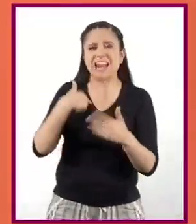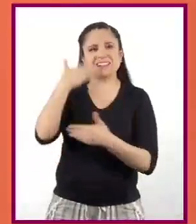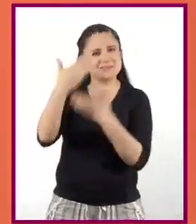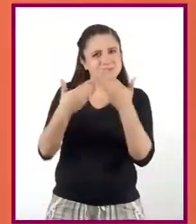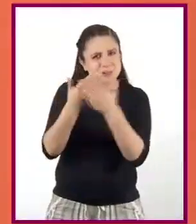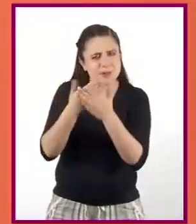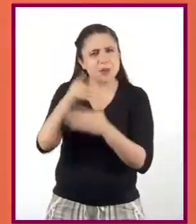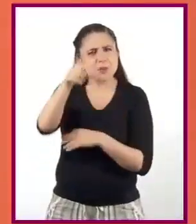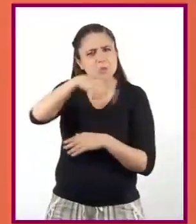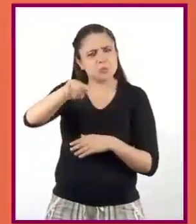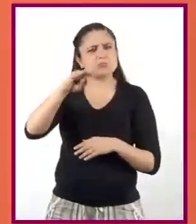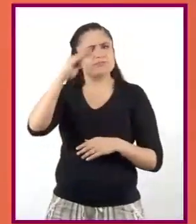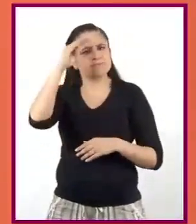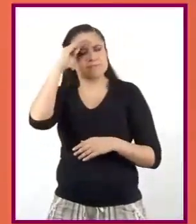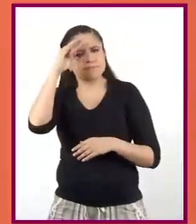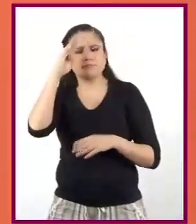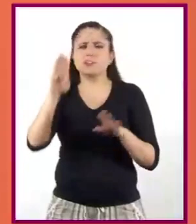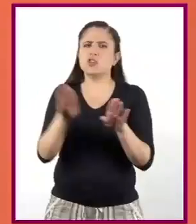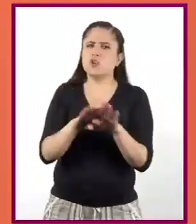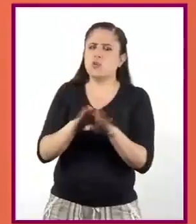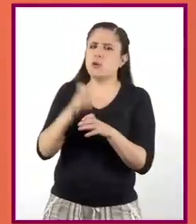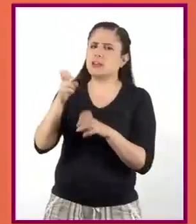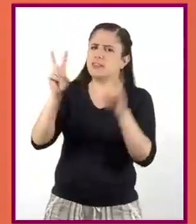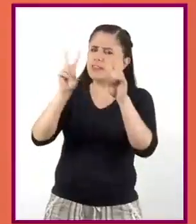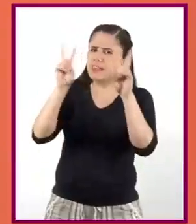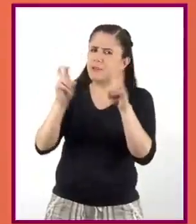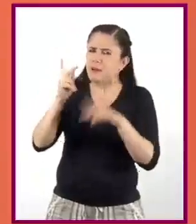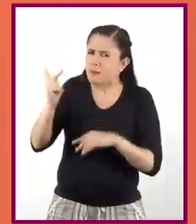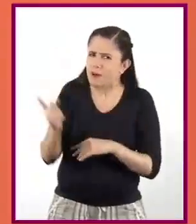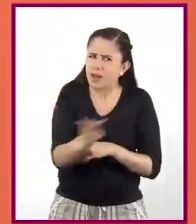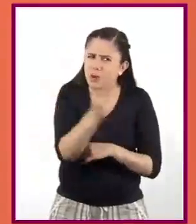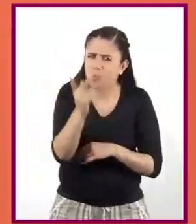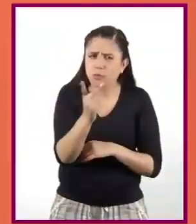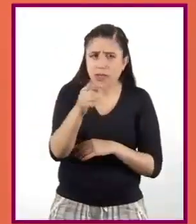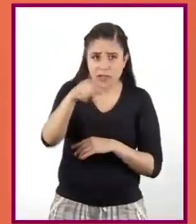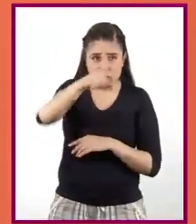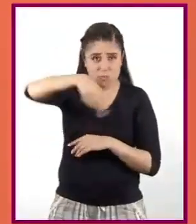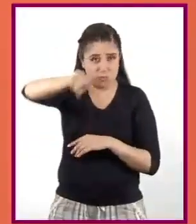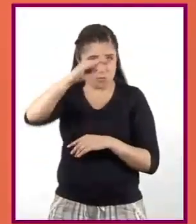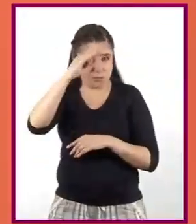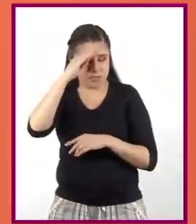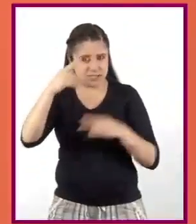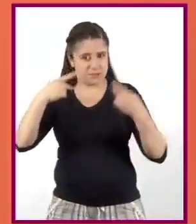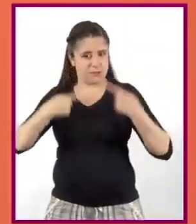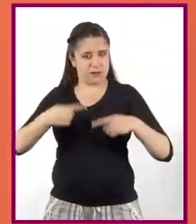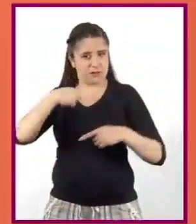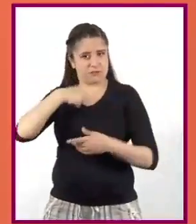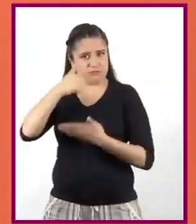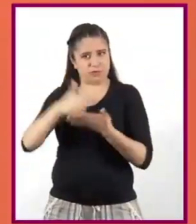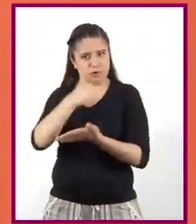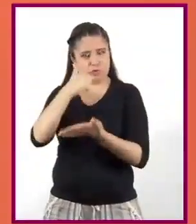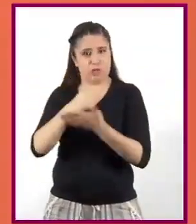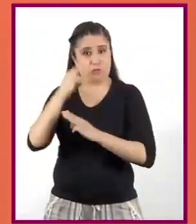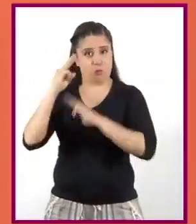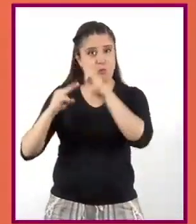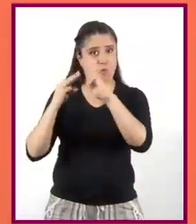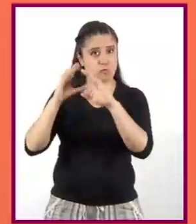proponemos que reflexionen en torno a la siguiente pregunta. ¿Se consideran ciudadanas o ciudadanos del mundo?